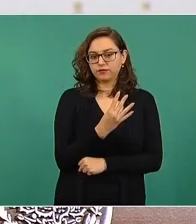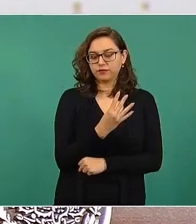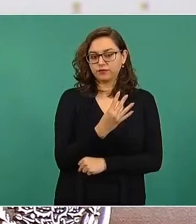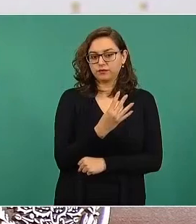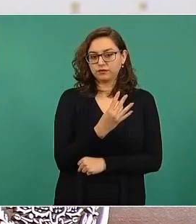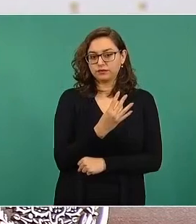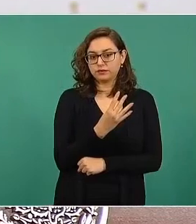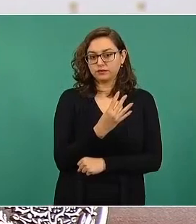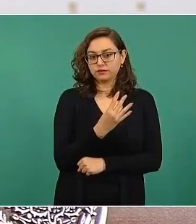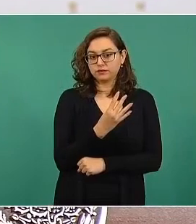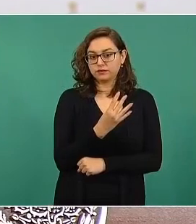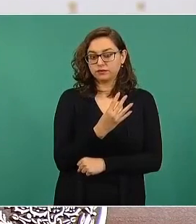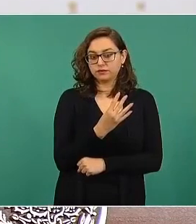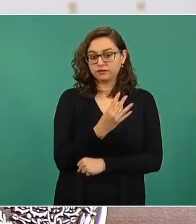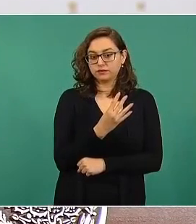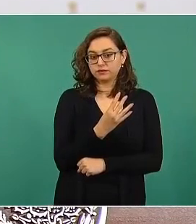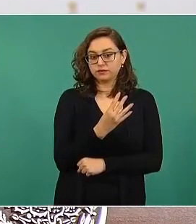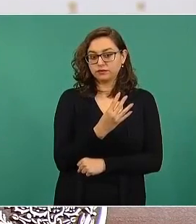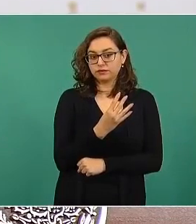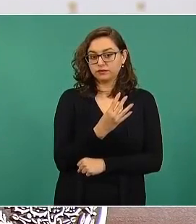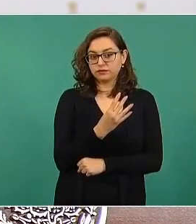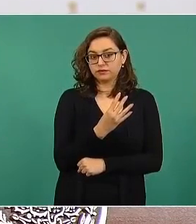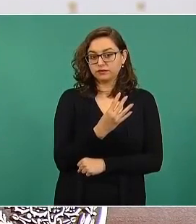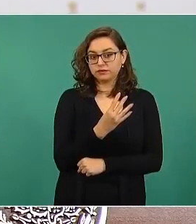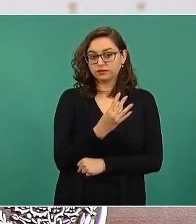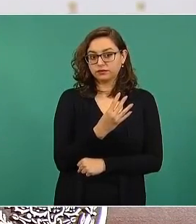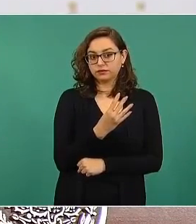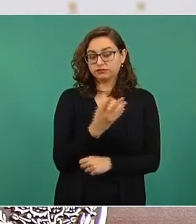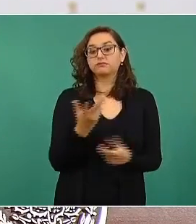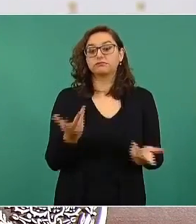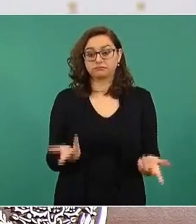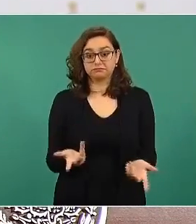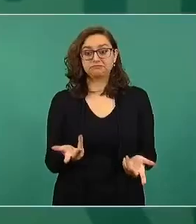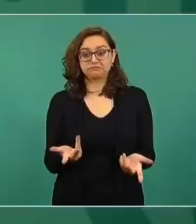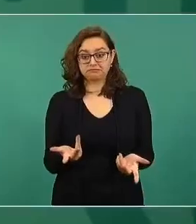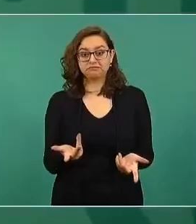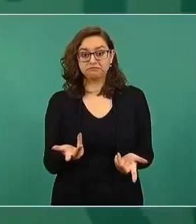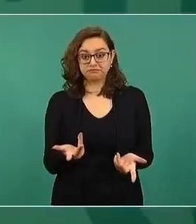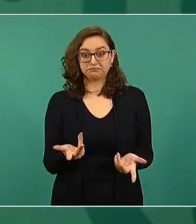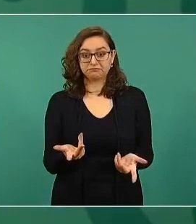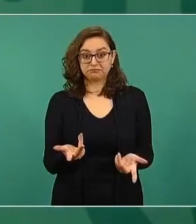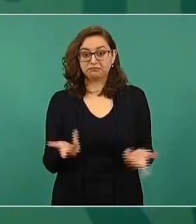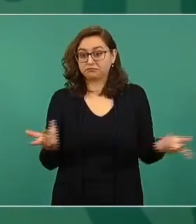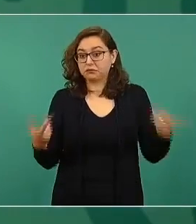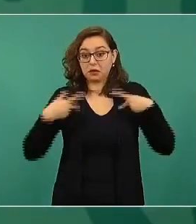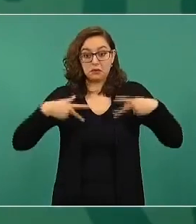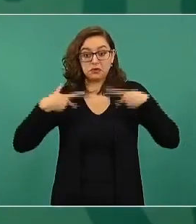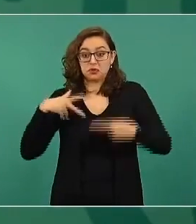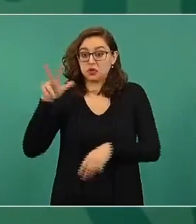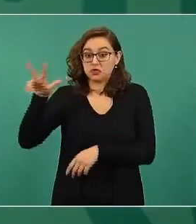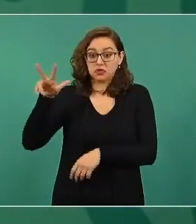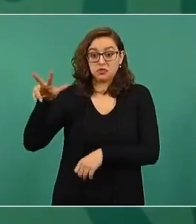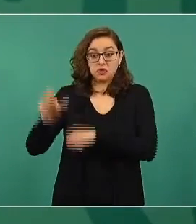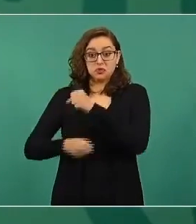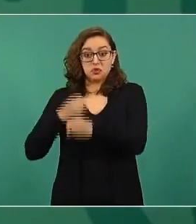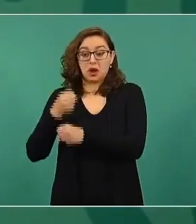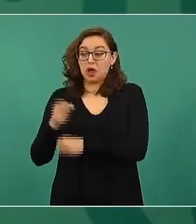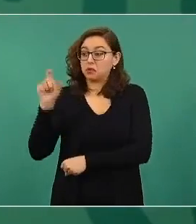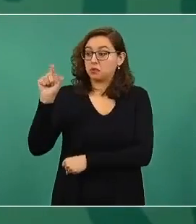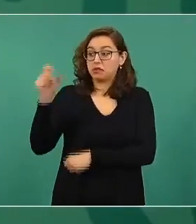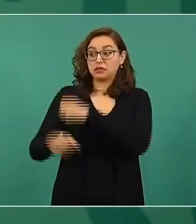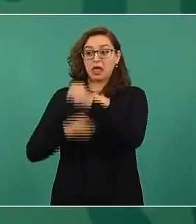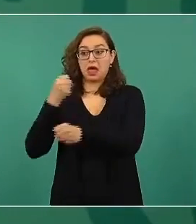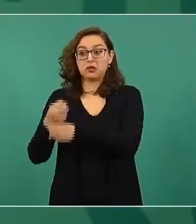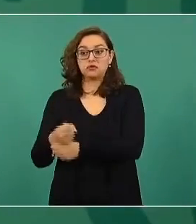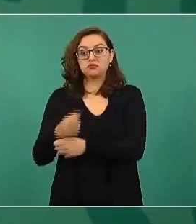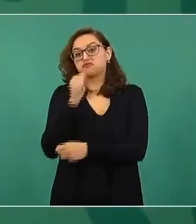94, 2000, ¿sí? Que tiene 18 años ahora, 20, no había